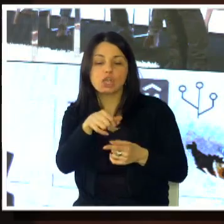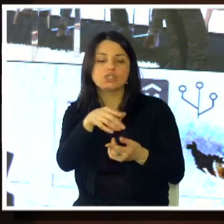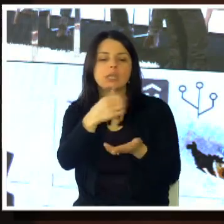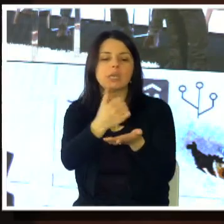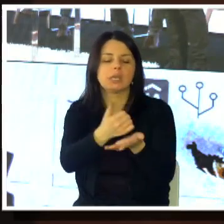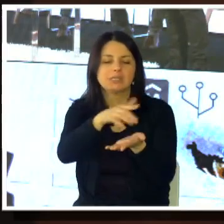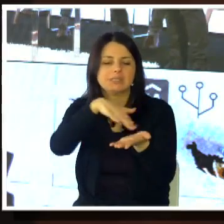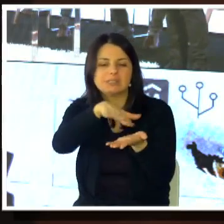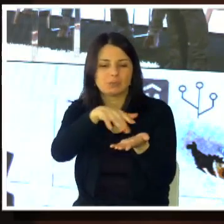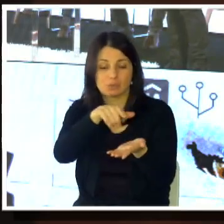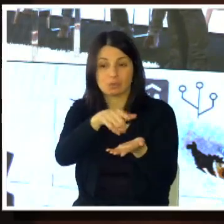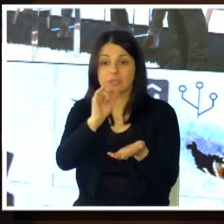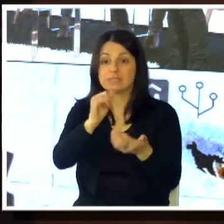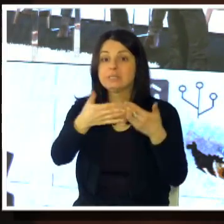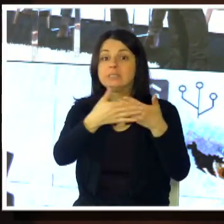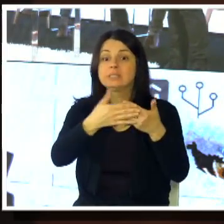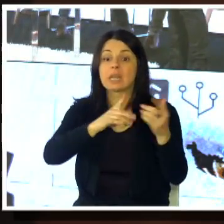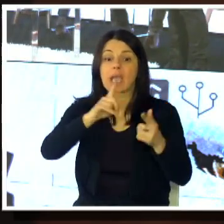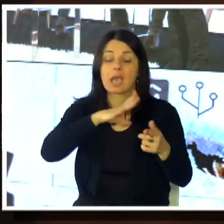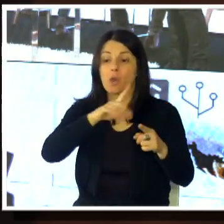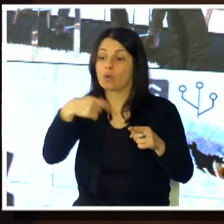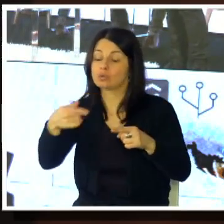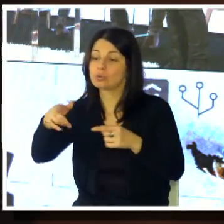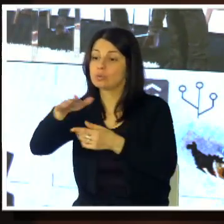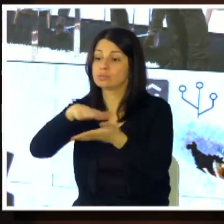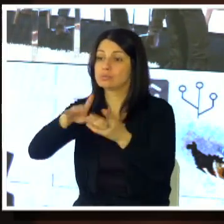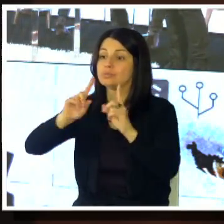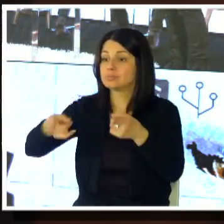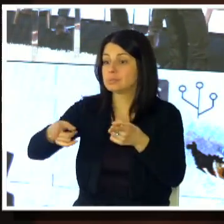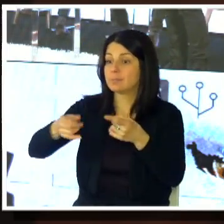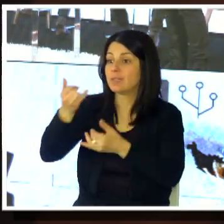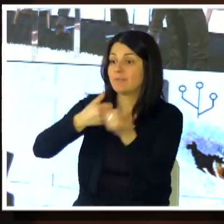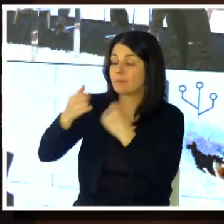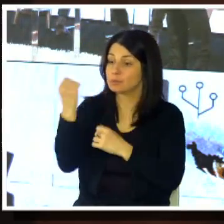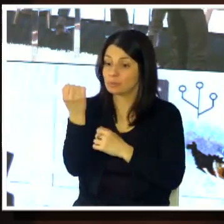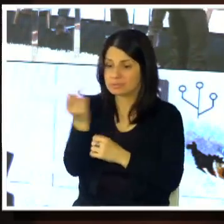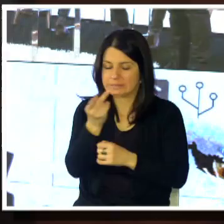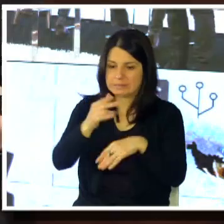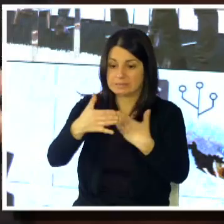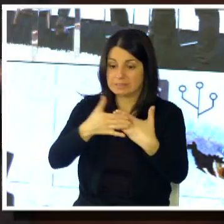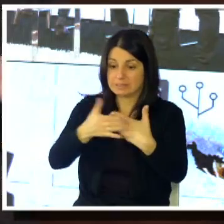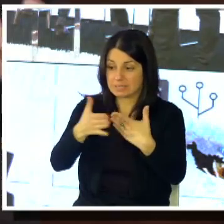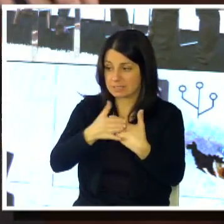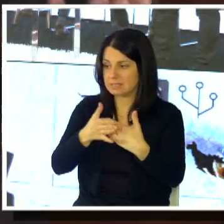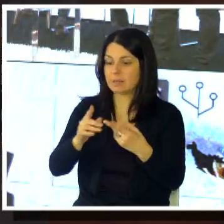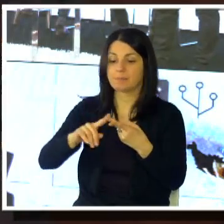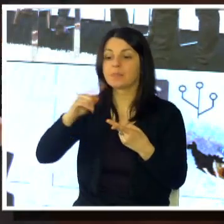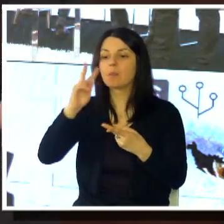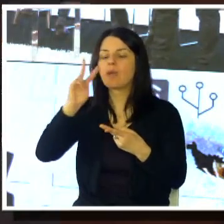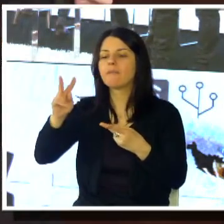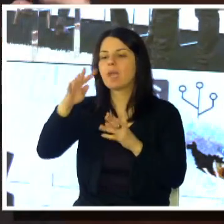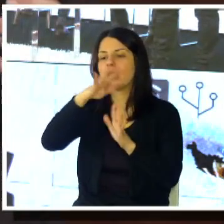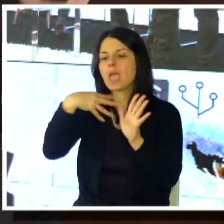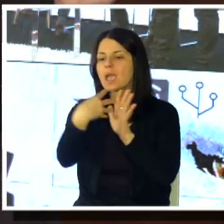cosas, si esto está pasando cerca de algún otro evento que también provee información importante. Después los gráficos interactivos